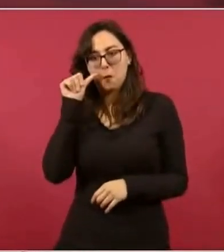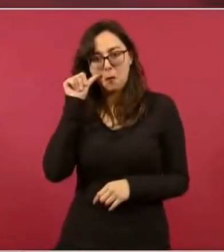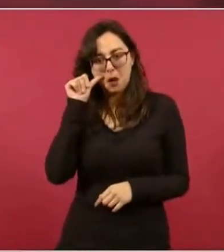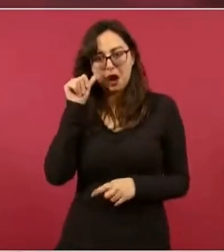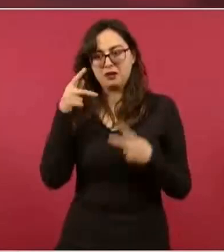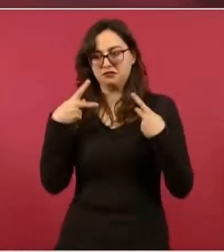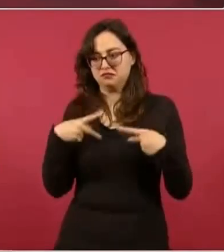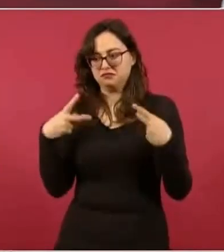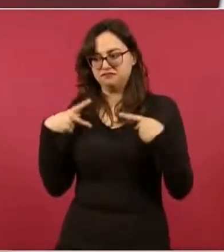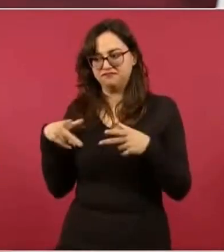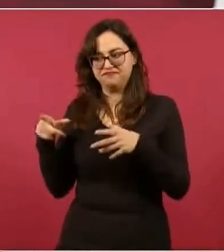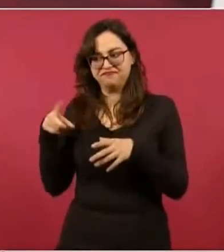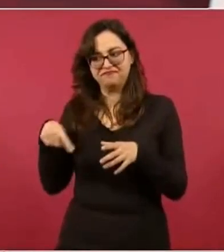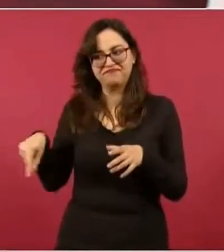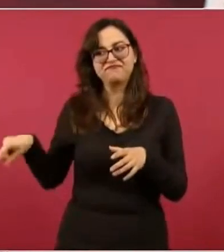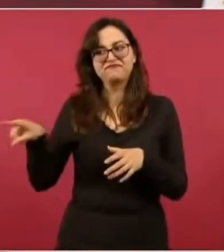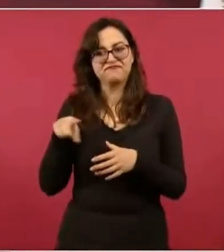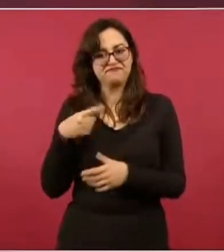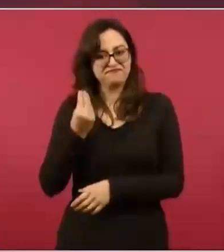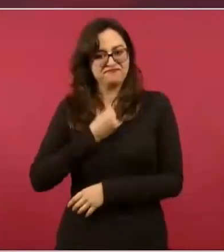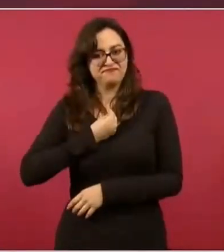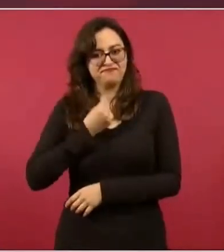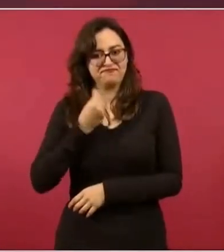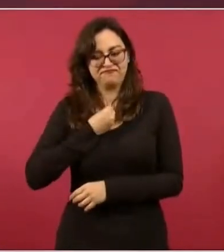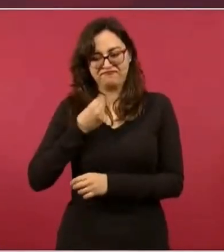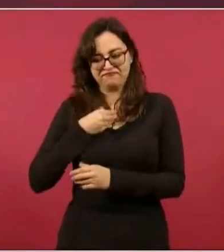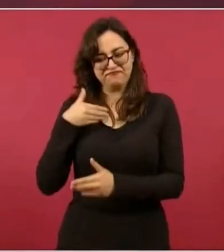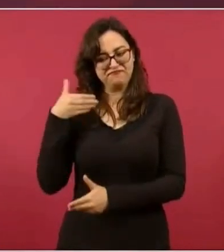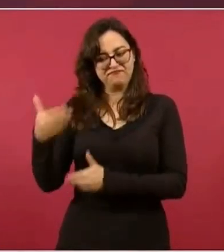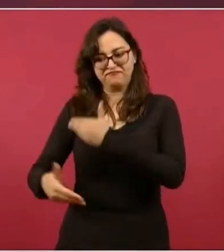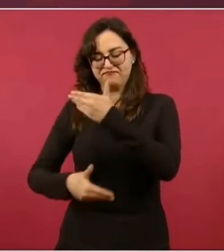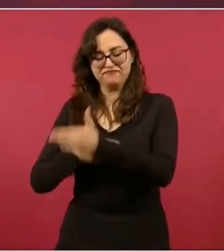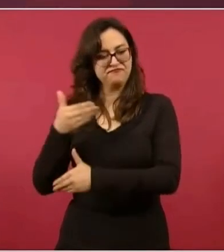se restauró la República y se expulsó a los extranjeros